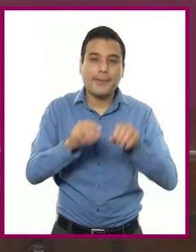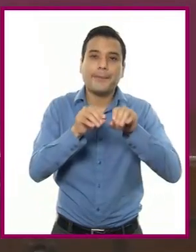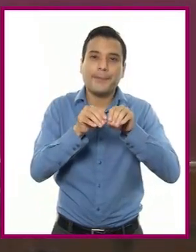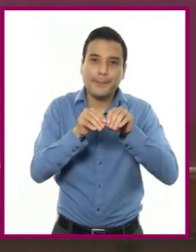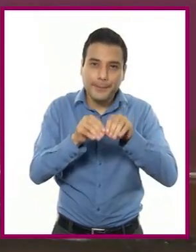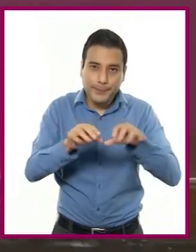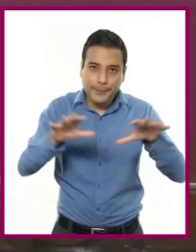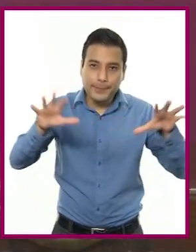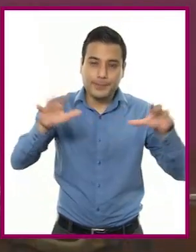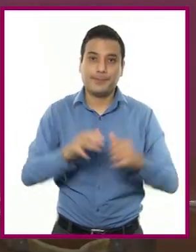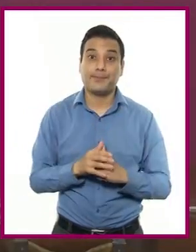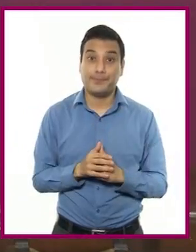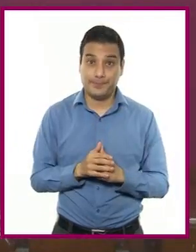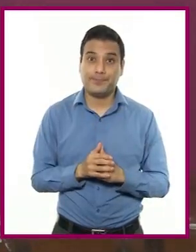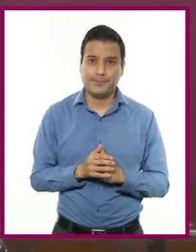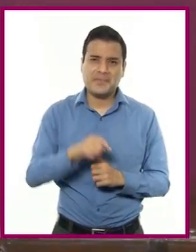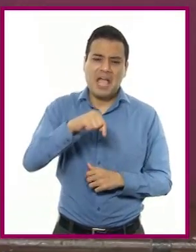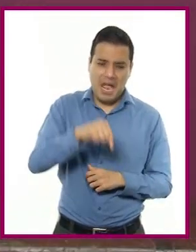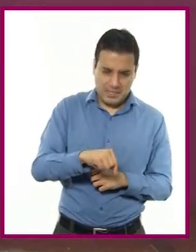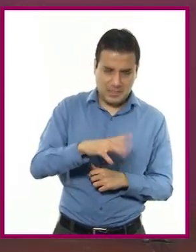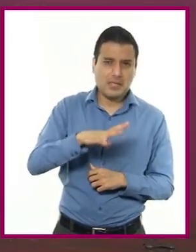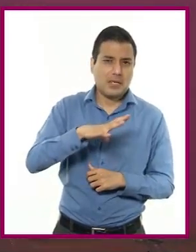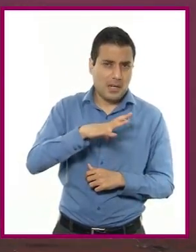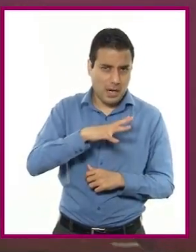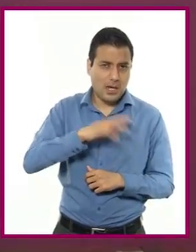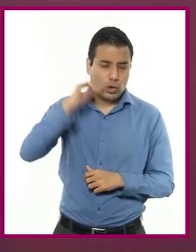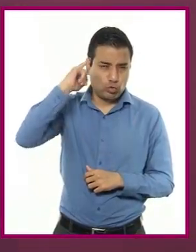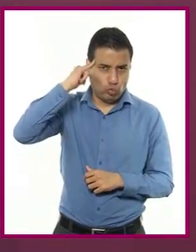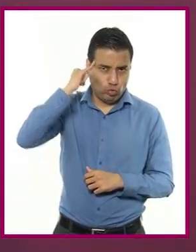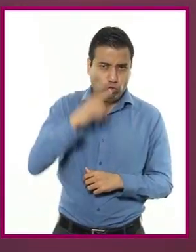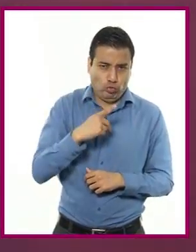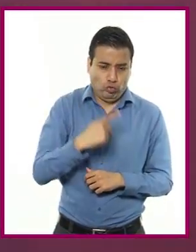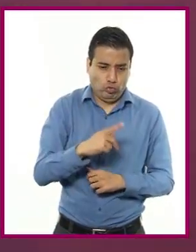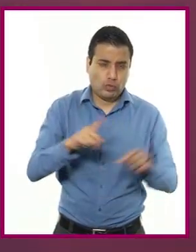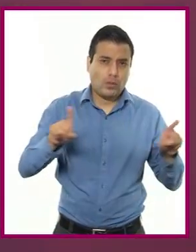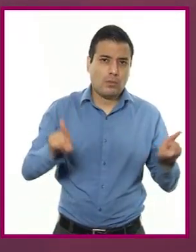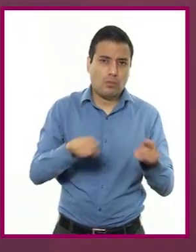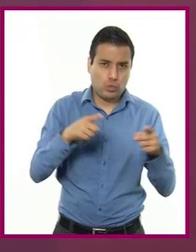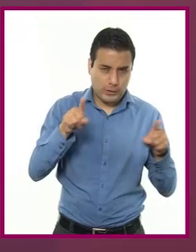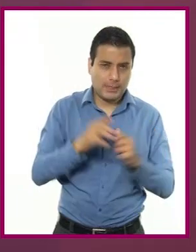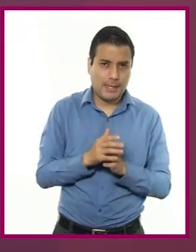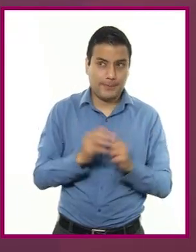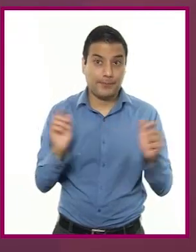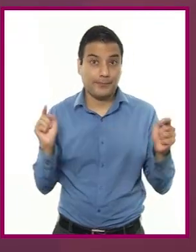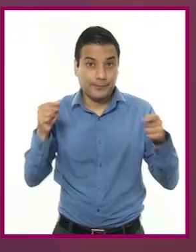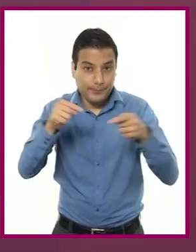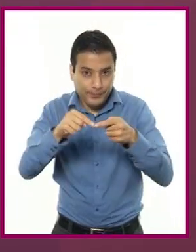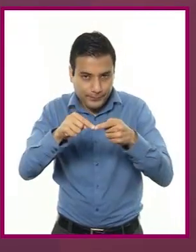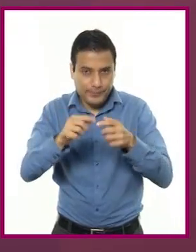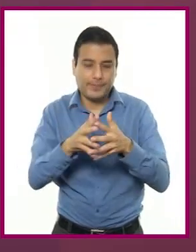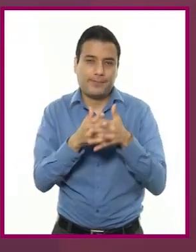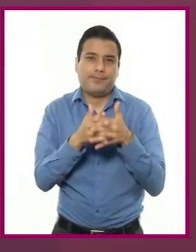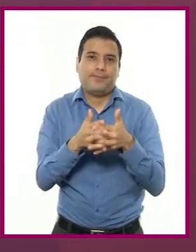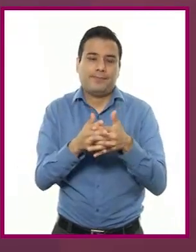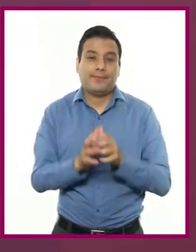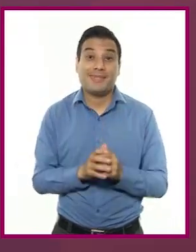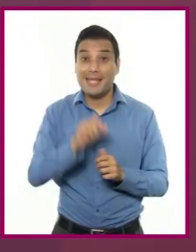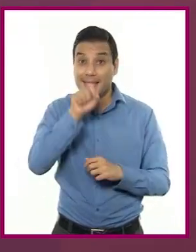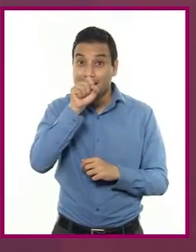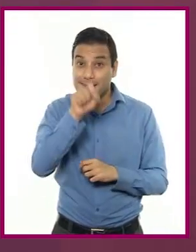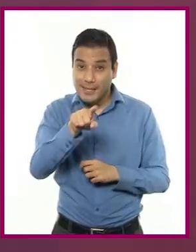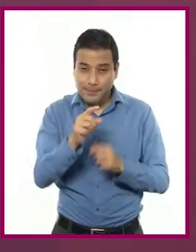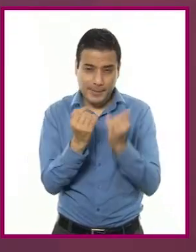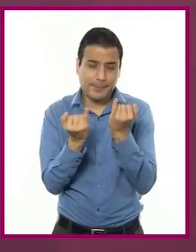cuales se integran a los ya existentes. Además, es necesario reconocer también la influencia en